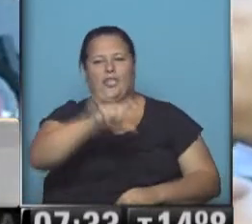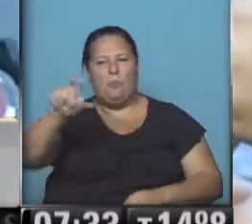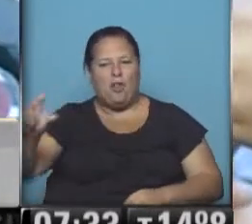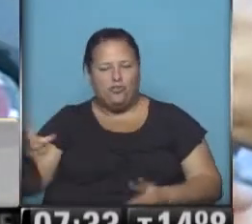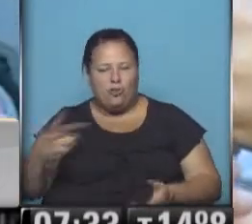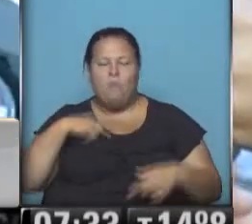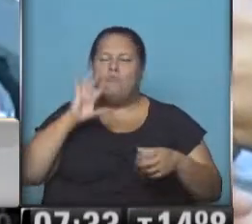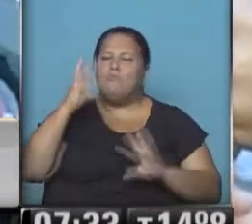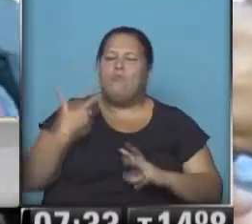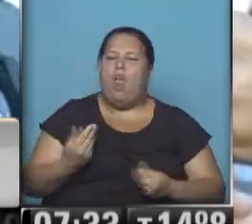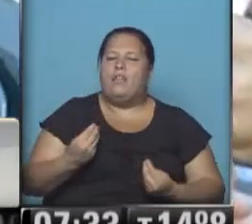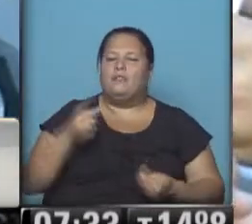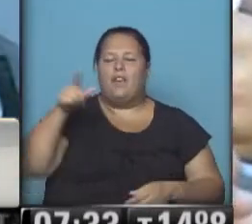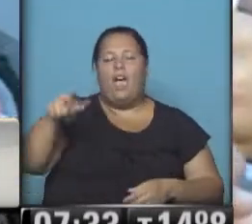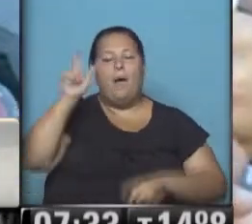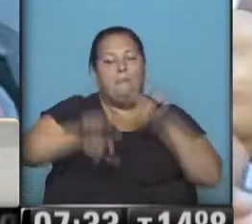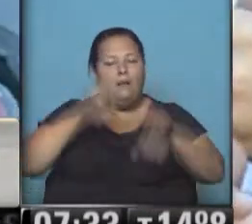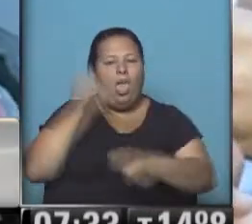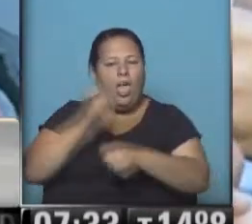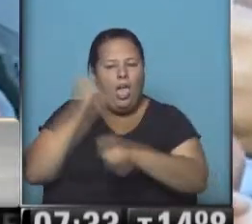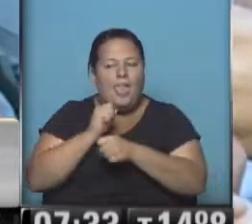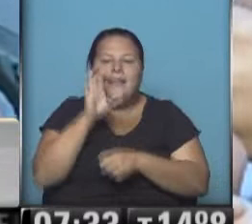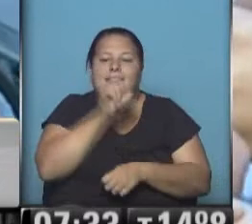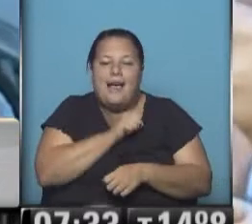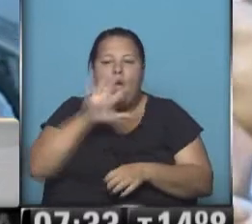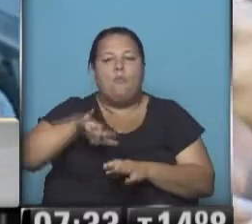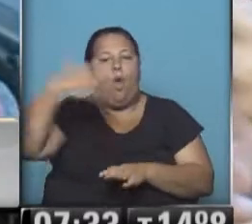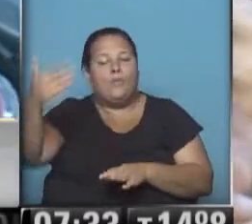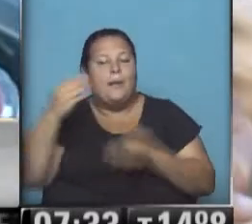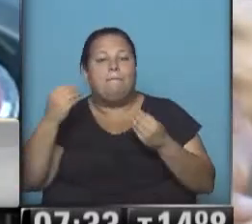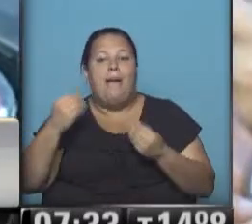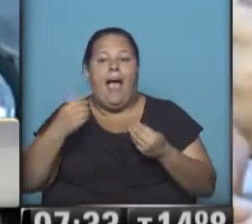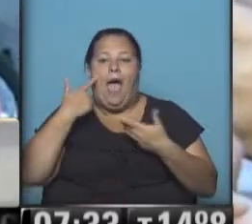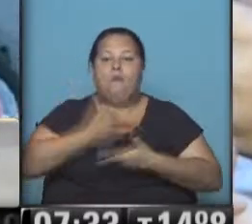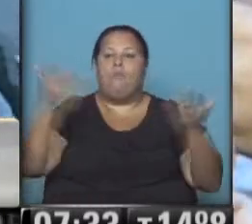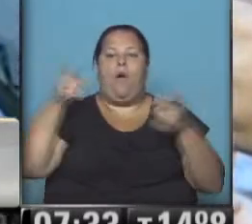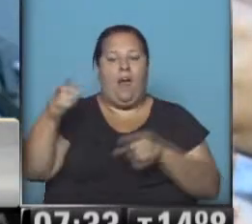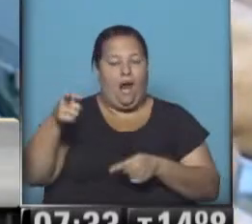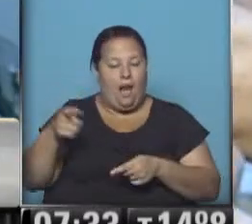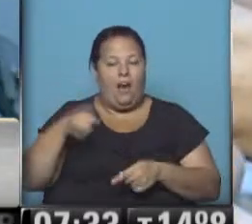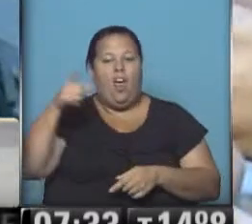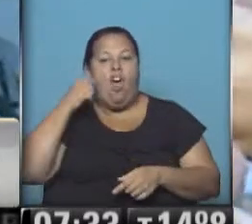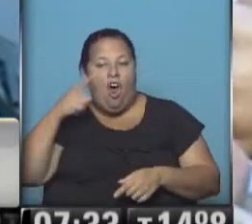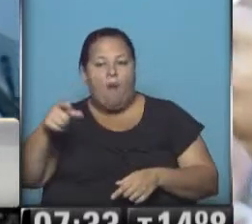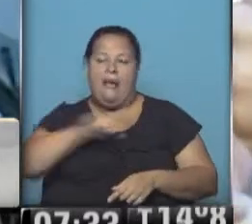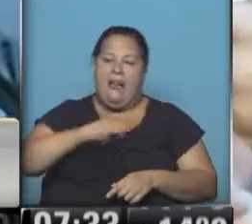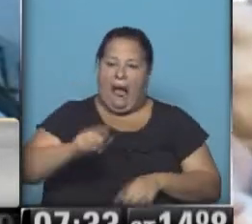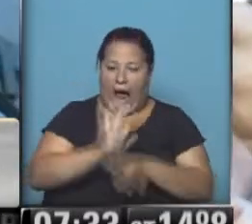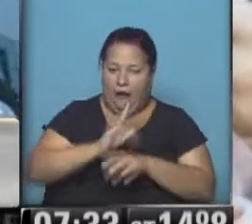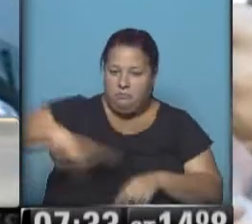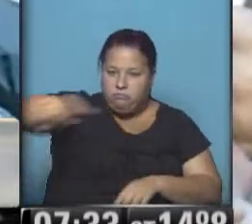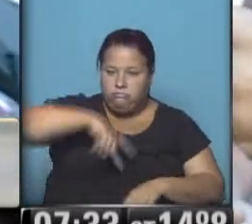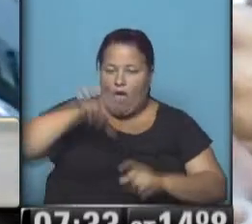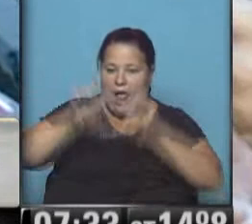Lo que me molesta son todos aquellos que trabajaron anónimamente en la provincia de Buenos Aires para hacerlo conocido, y que el tipo se cagó literalmente en